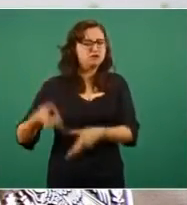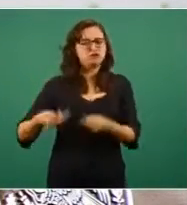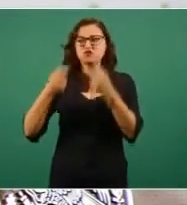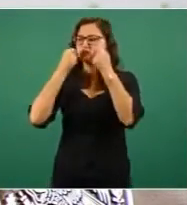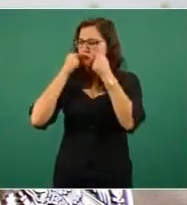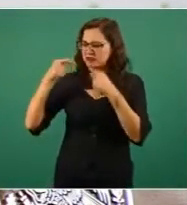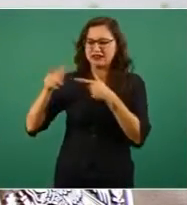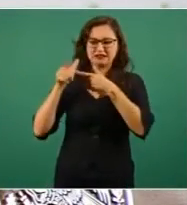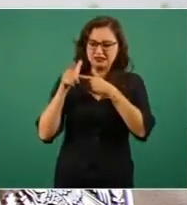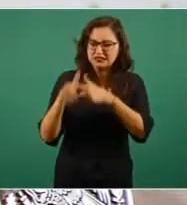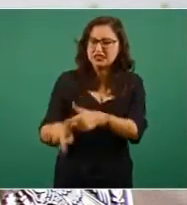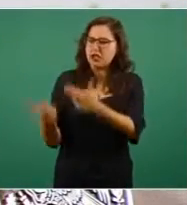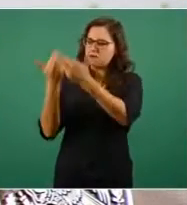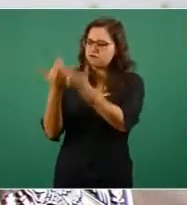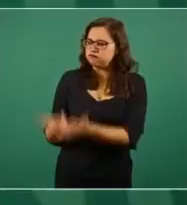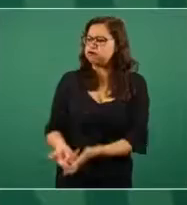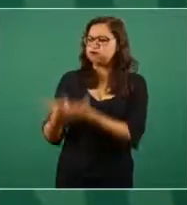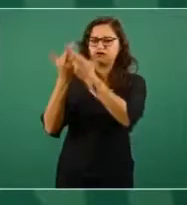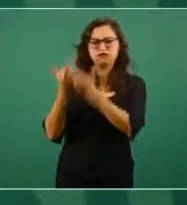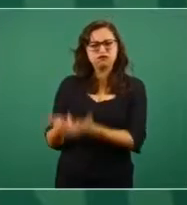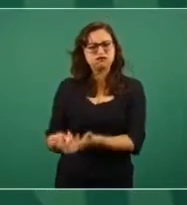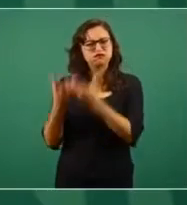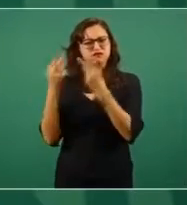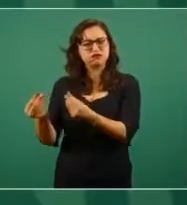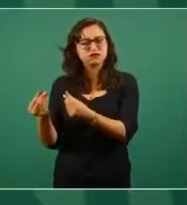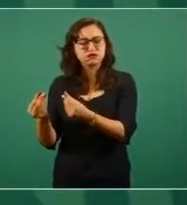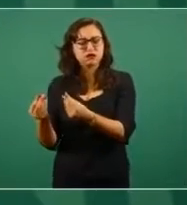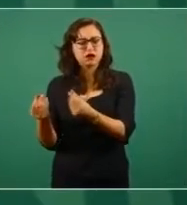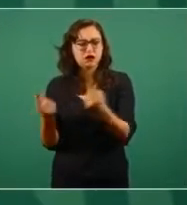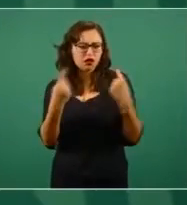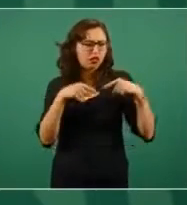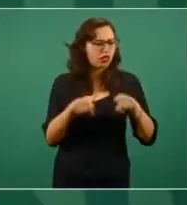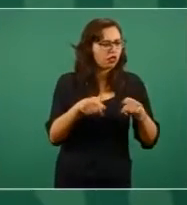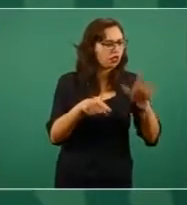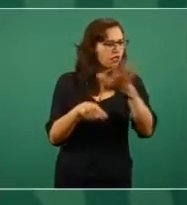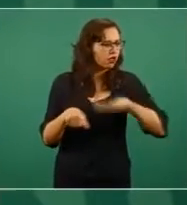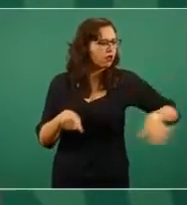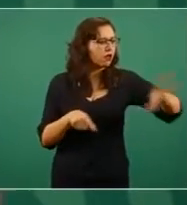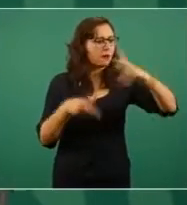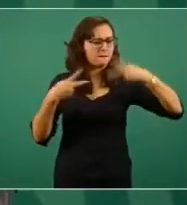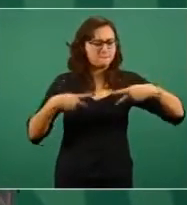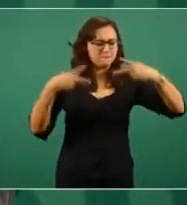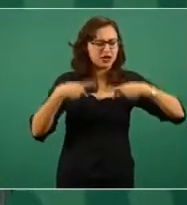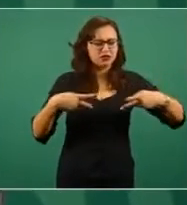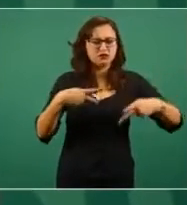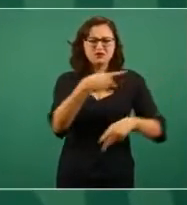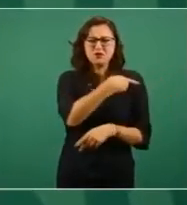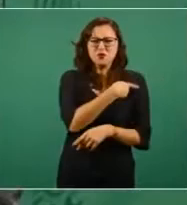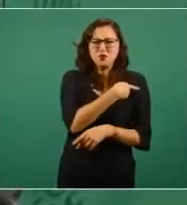es de los países con más recursos naturales en el mundo, con un pueblo excepcional,